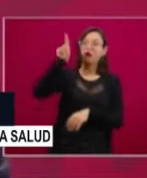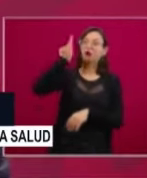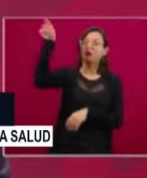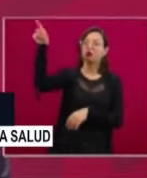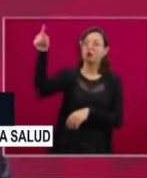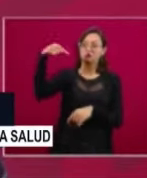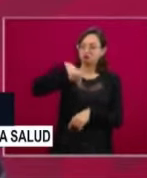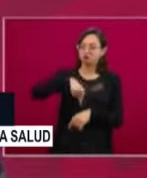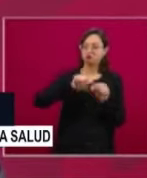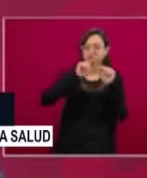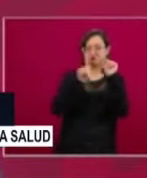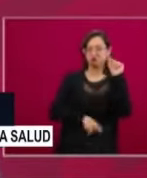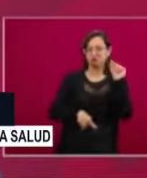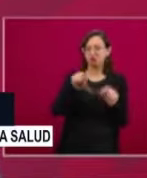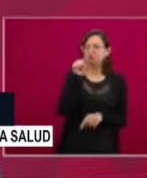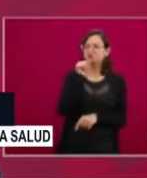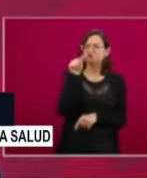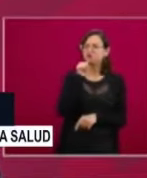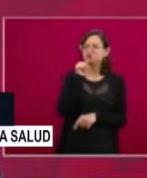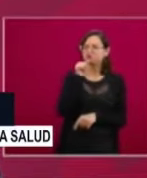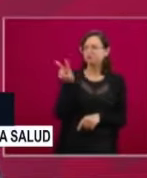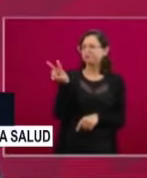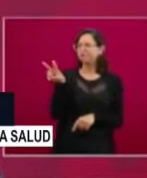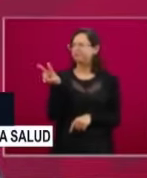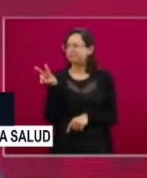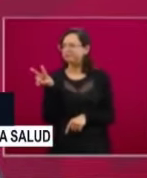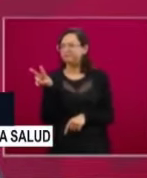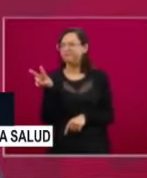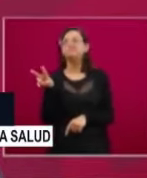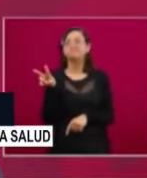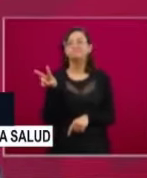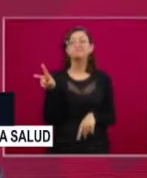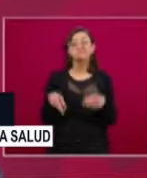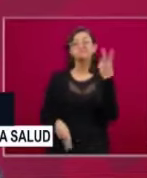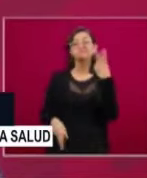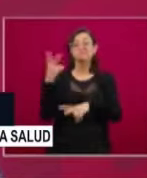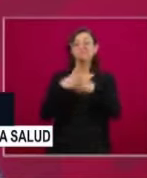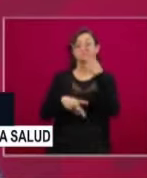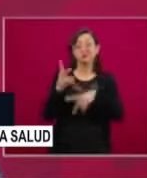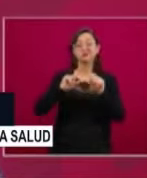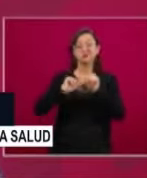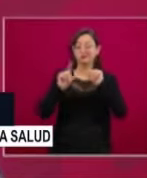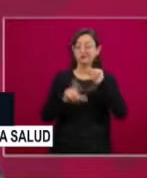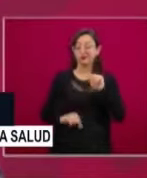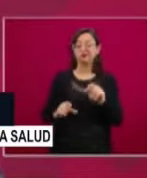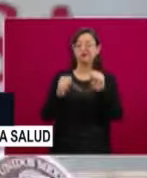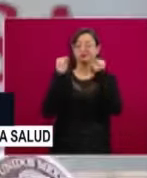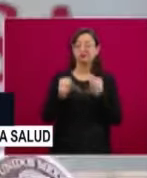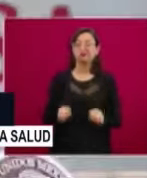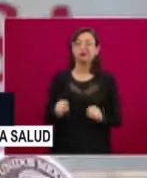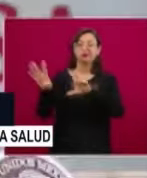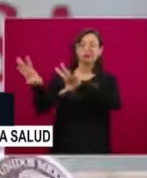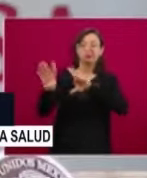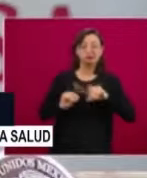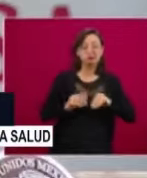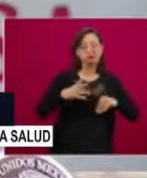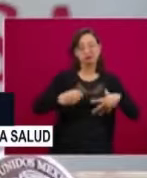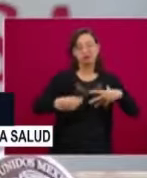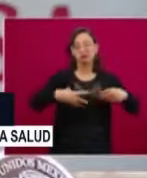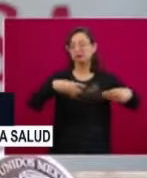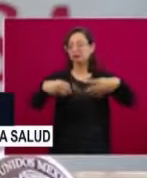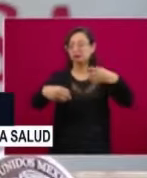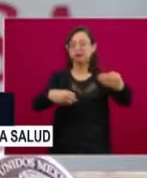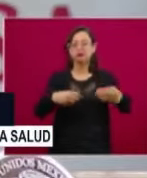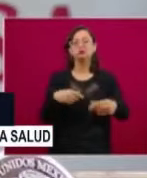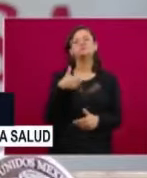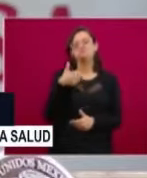decir esta no es una acción que el gobierno tenga en su mano el hacer que la epidemia se pare aquí lo que necesitamos es